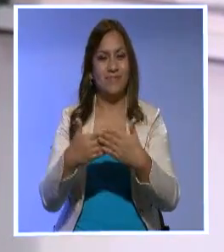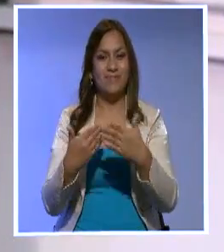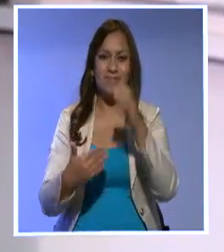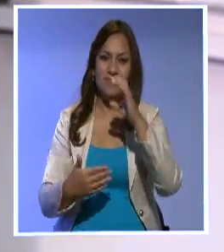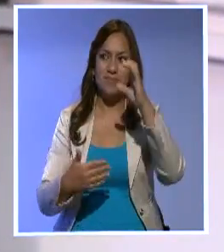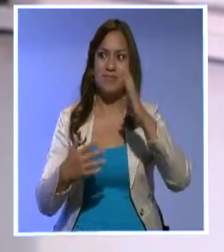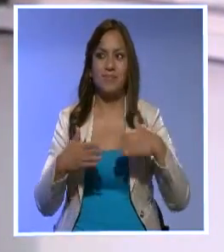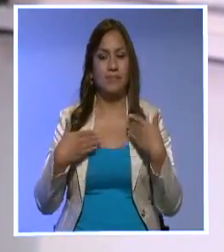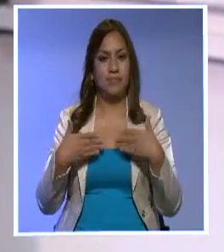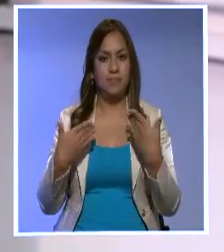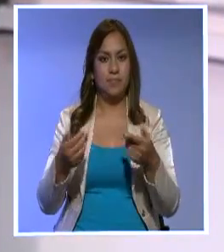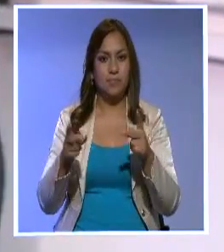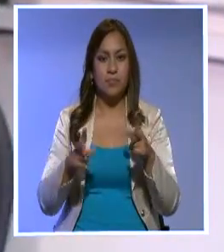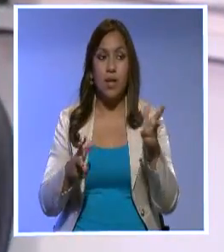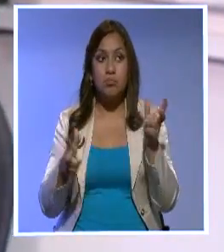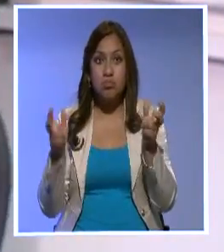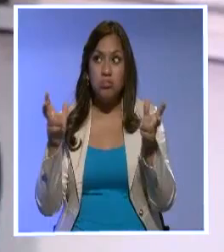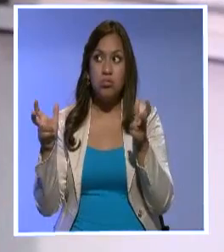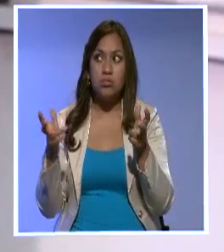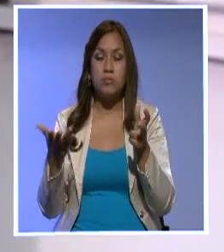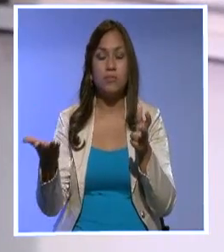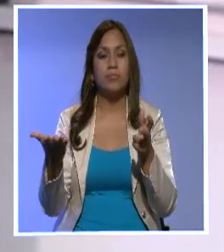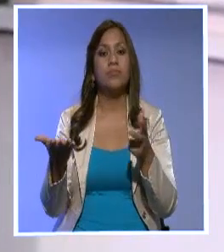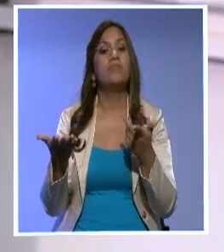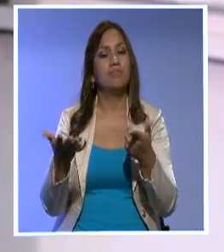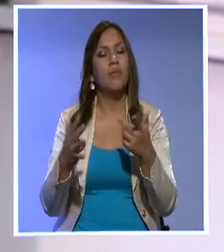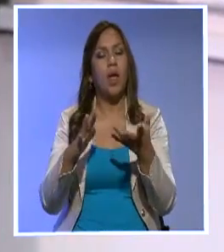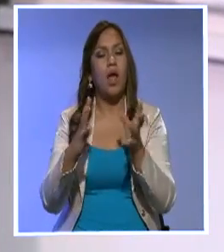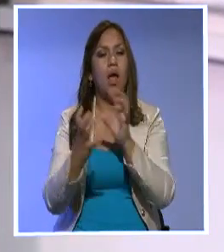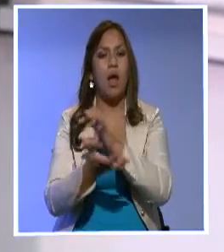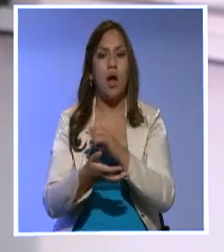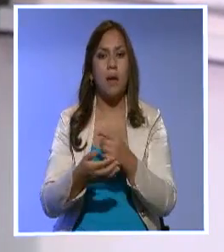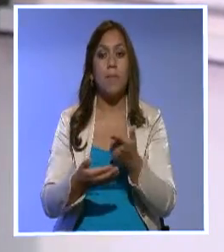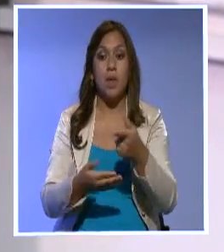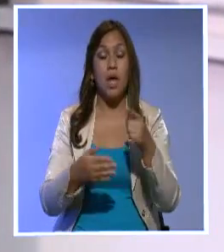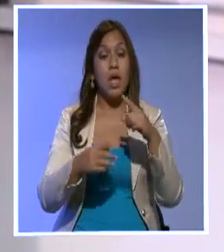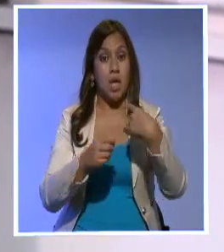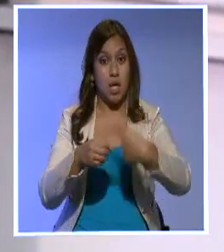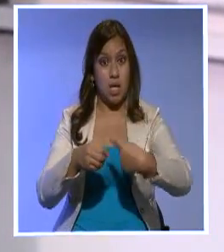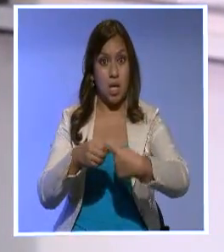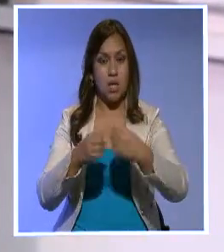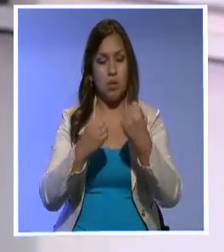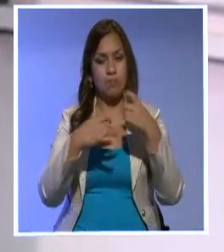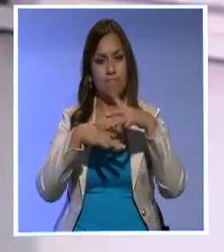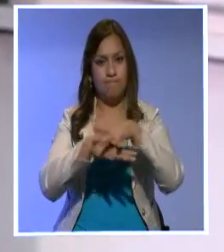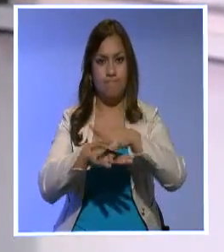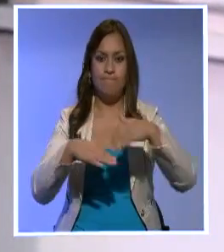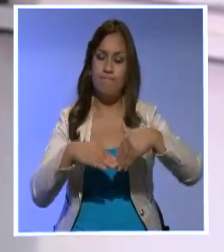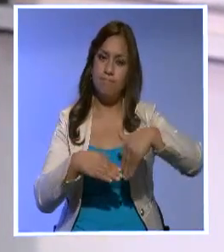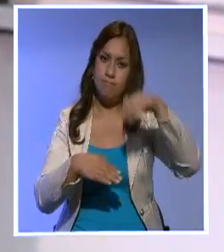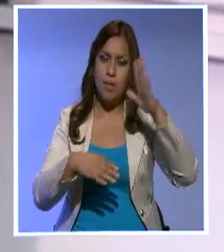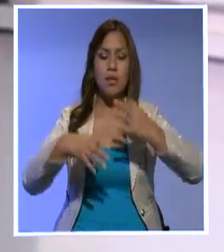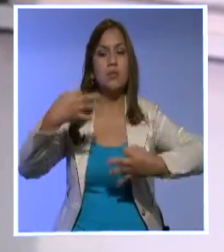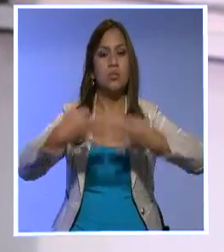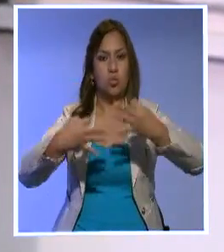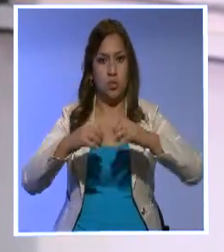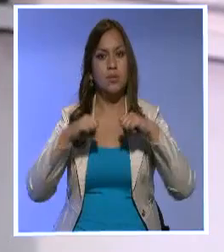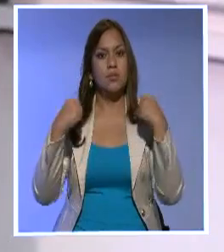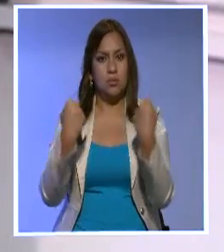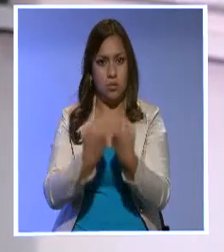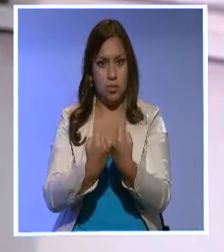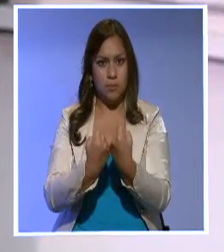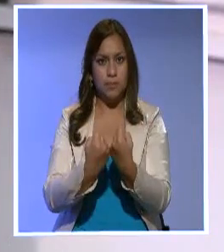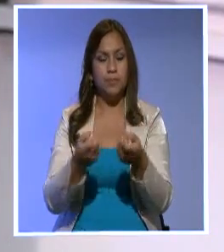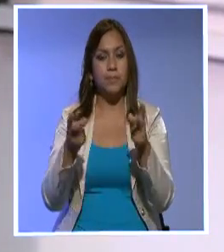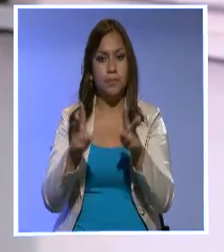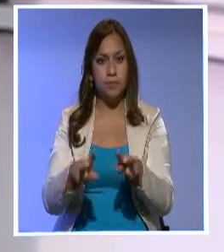cantar y que escuchar también como sociedad para que cada vez que sea una ciudad incluyente sea una ciudad de justicia social sea